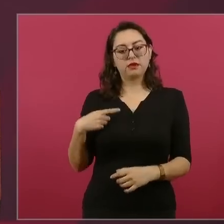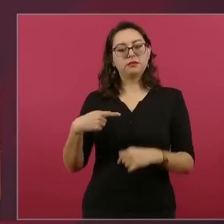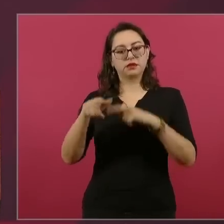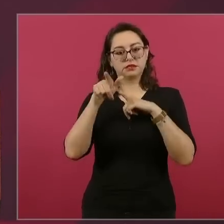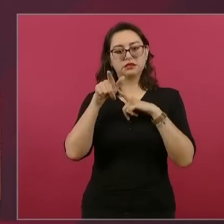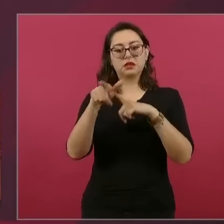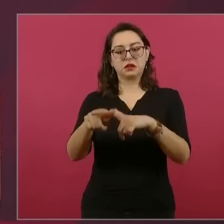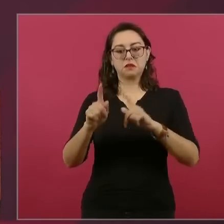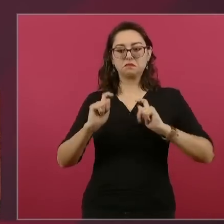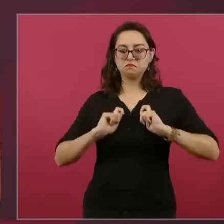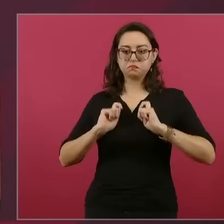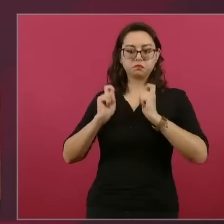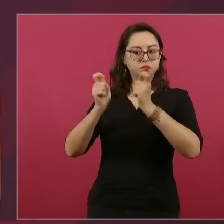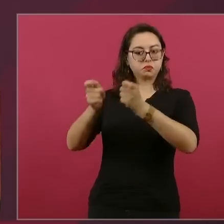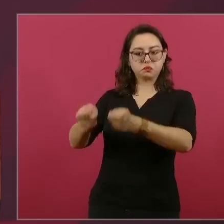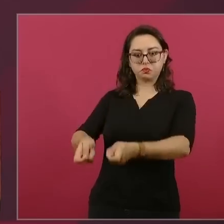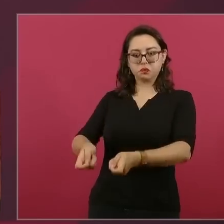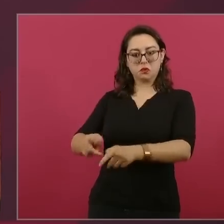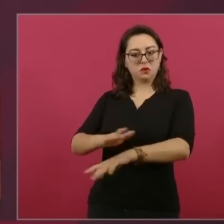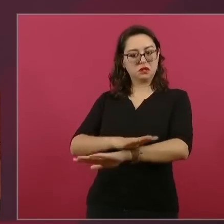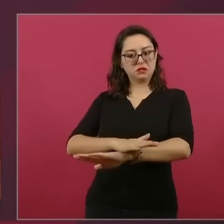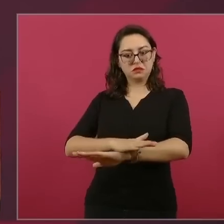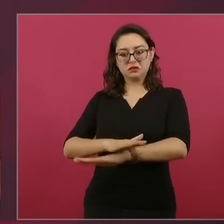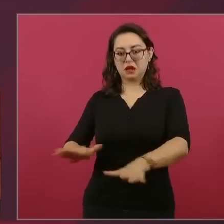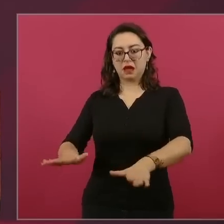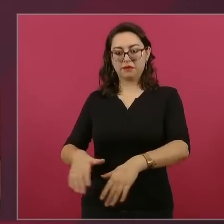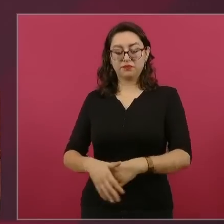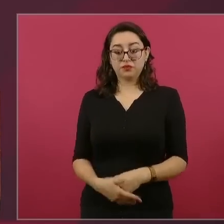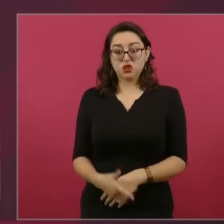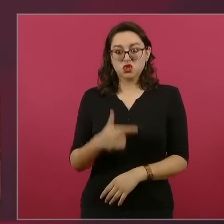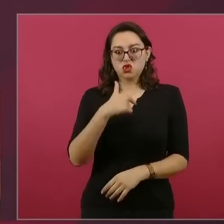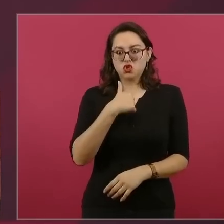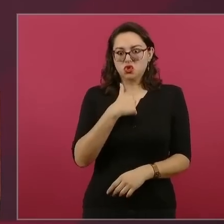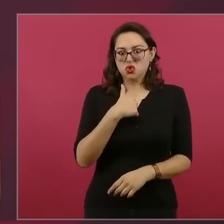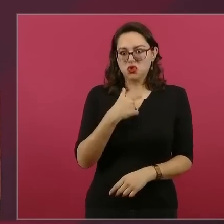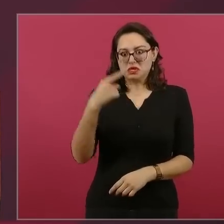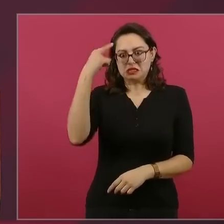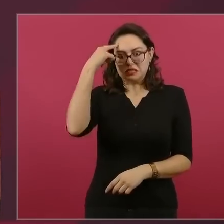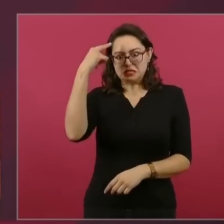y no tengo yo apego